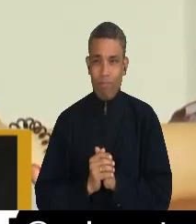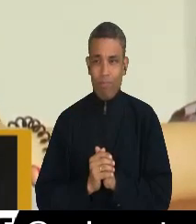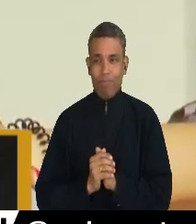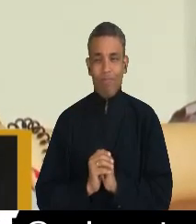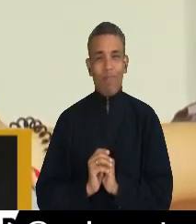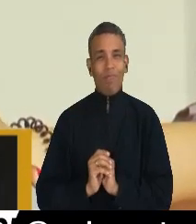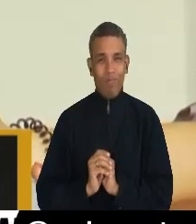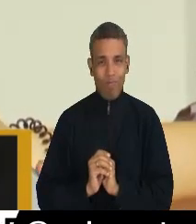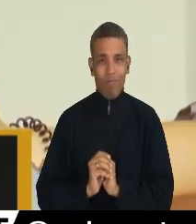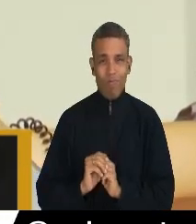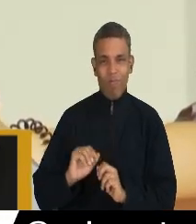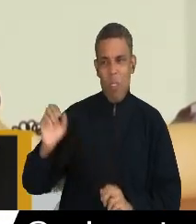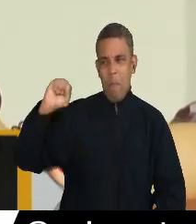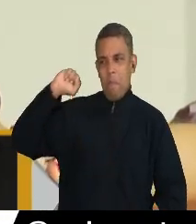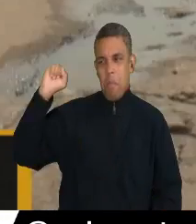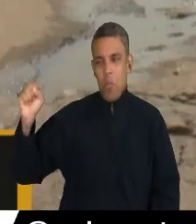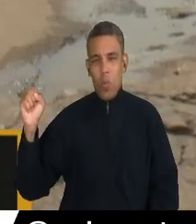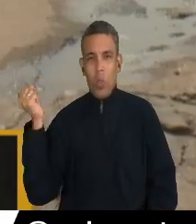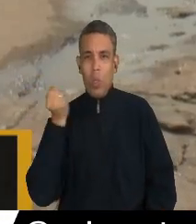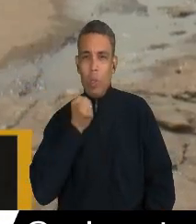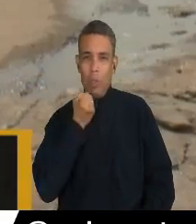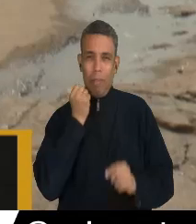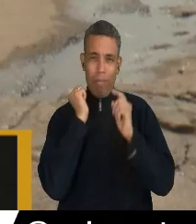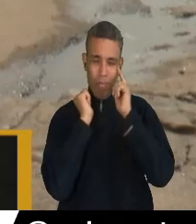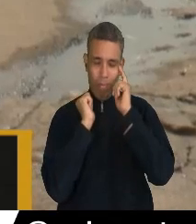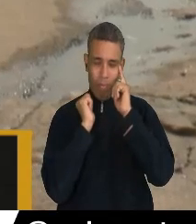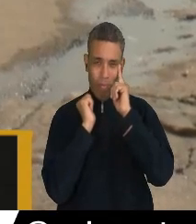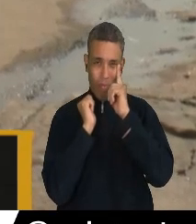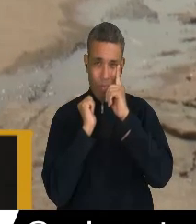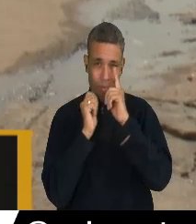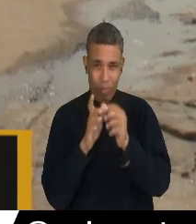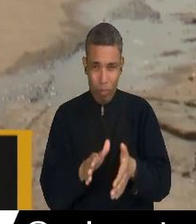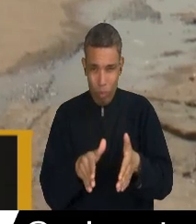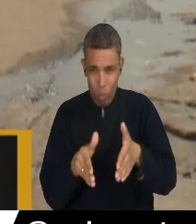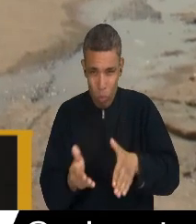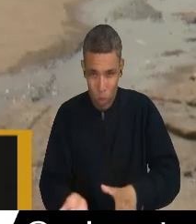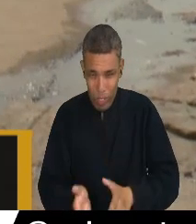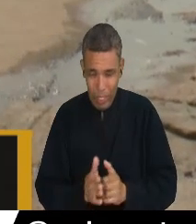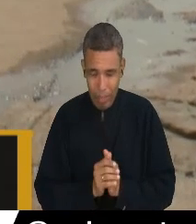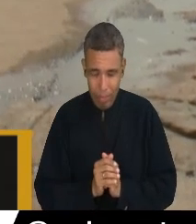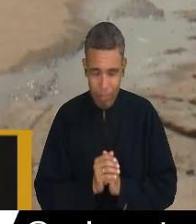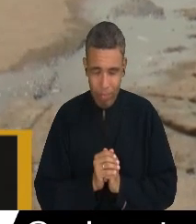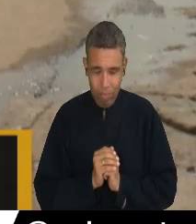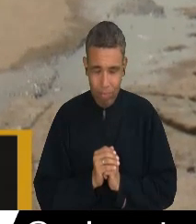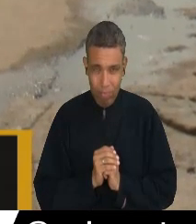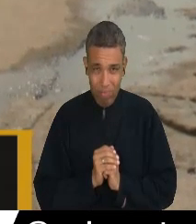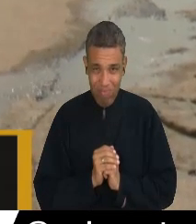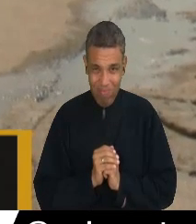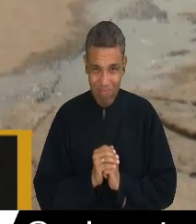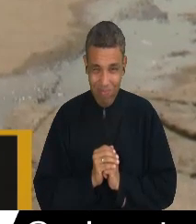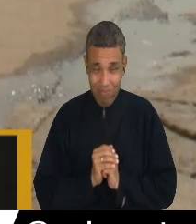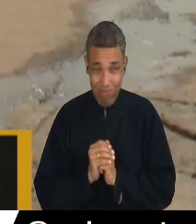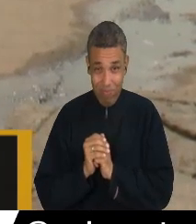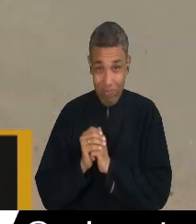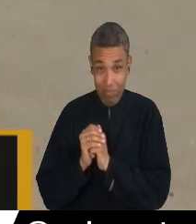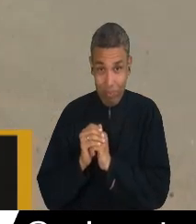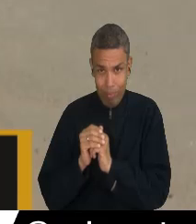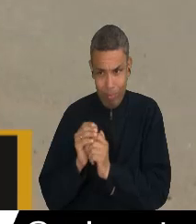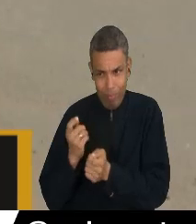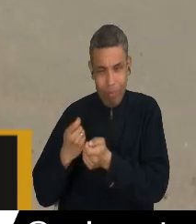blanca apareció una persona muerta una vez llegando al hospital de